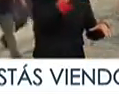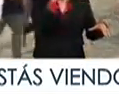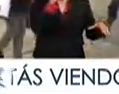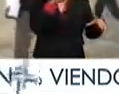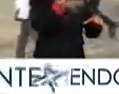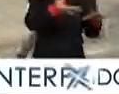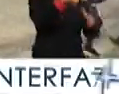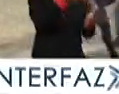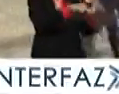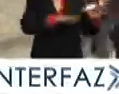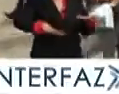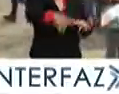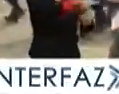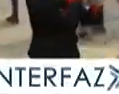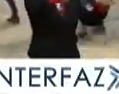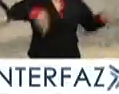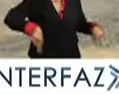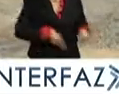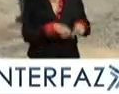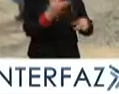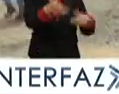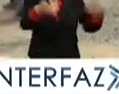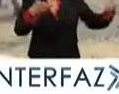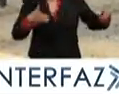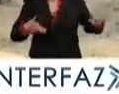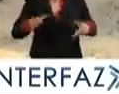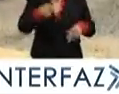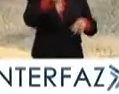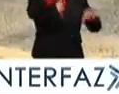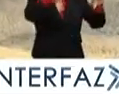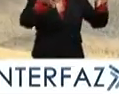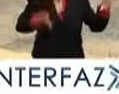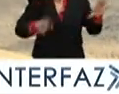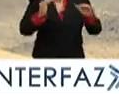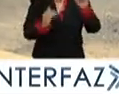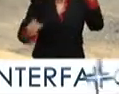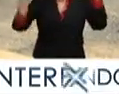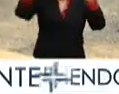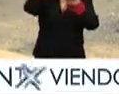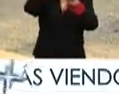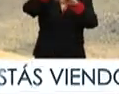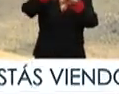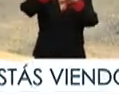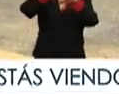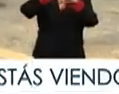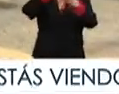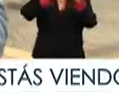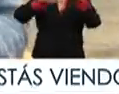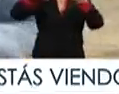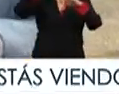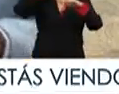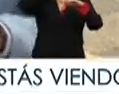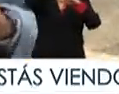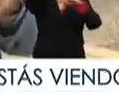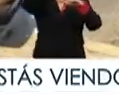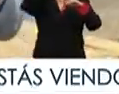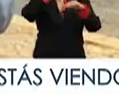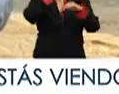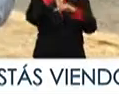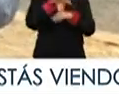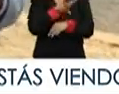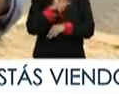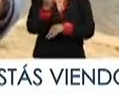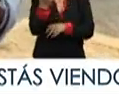imágenes, en esos pequeños restaurantes. Arriba, en una de las terrazas, se veía también lo que